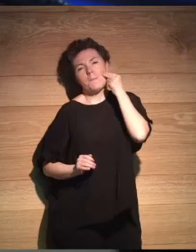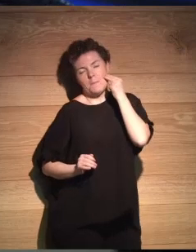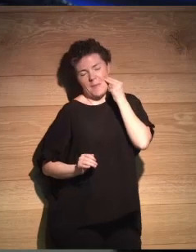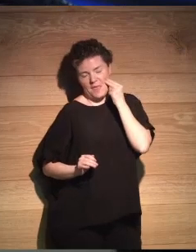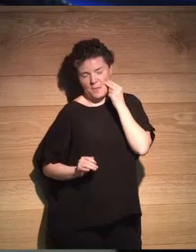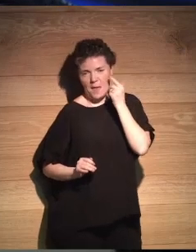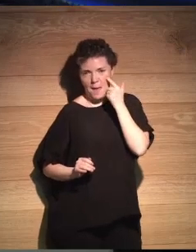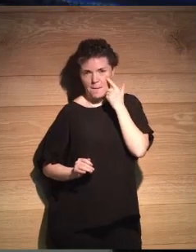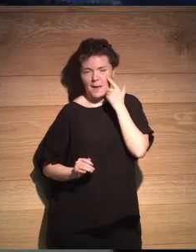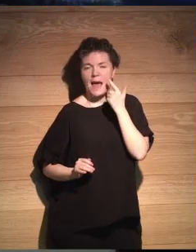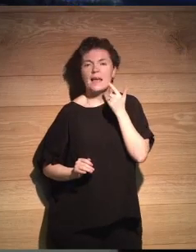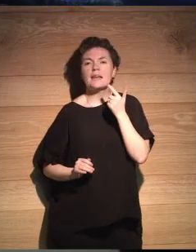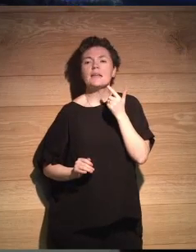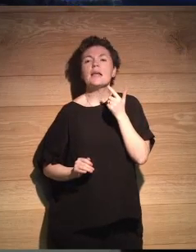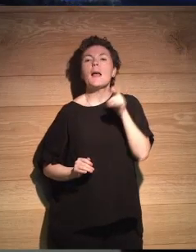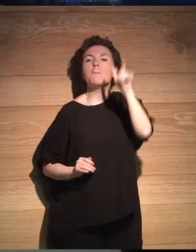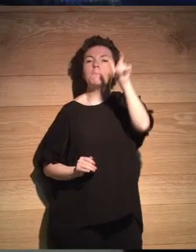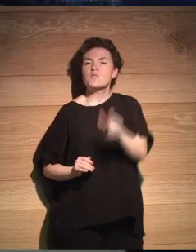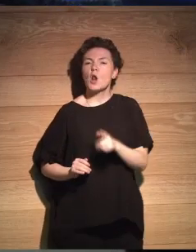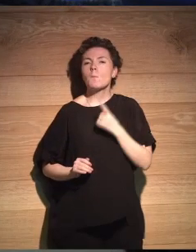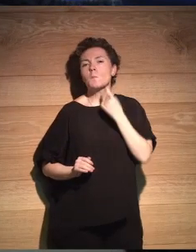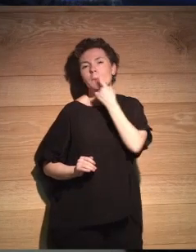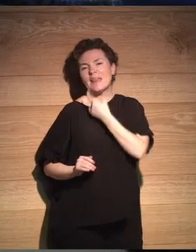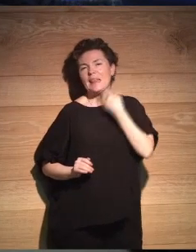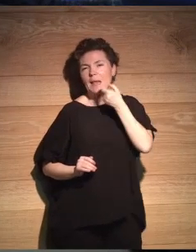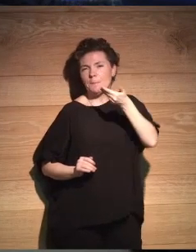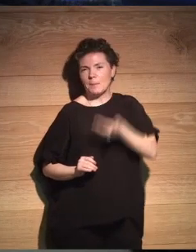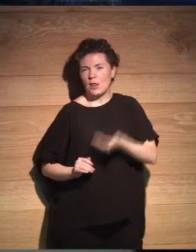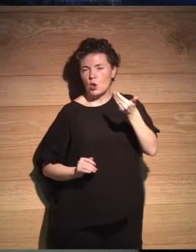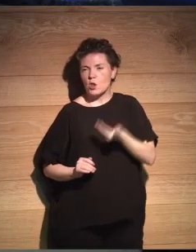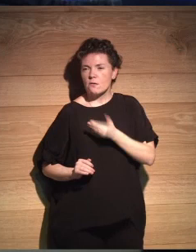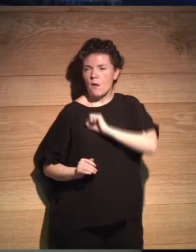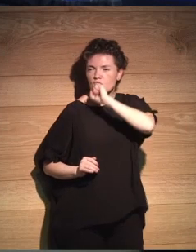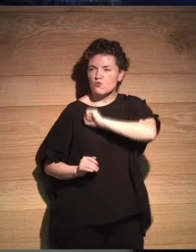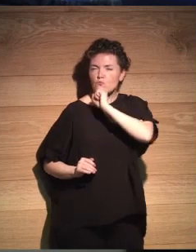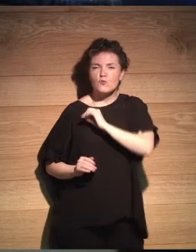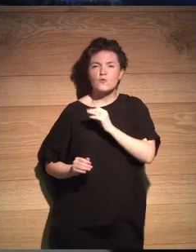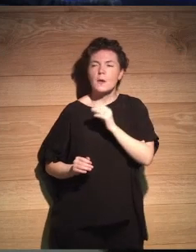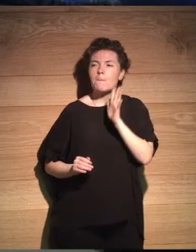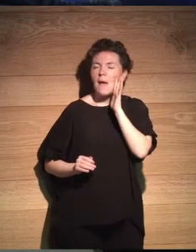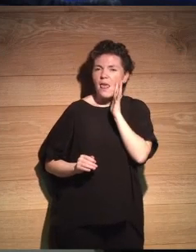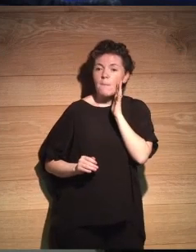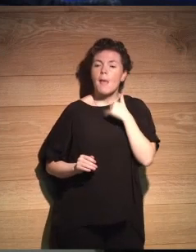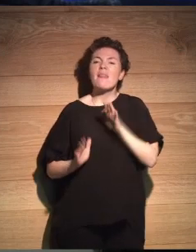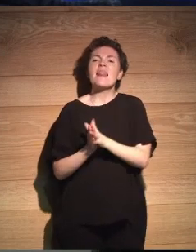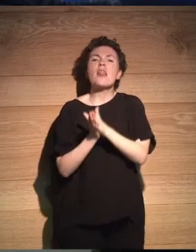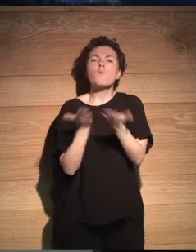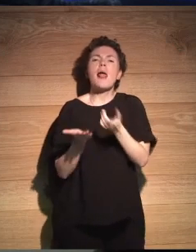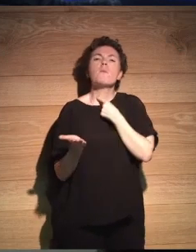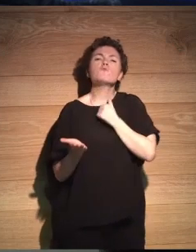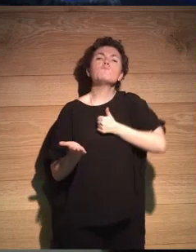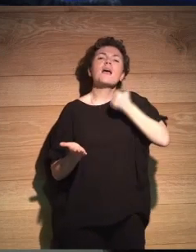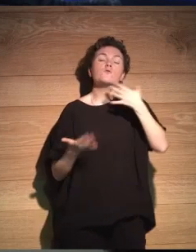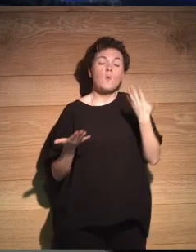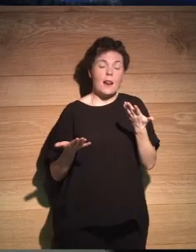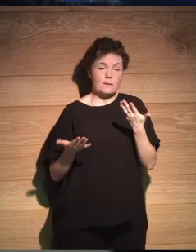porque la figura es muy mítica y es muy admirable, ¿no? Entonces, a mí de la novela lo que más me gusta es,